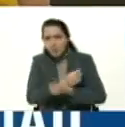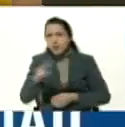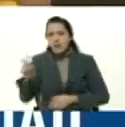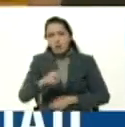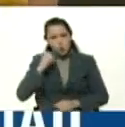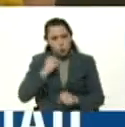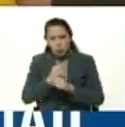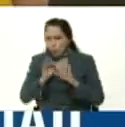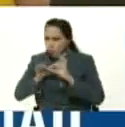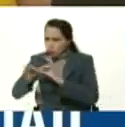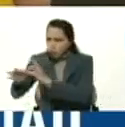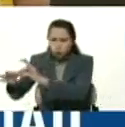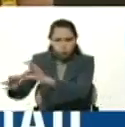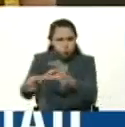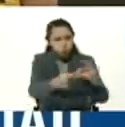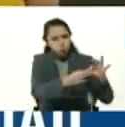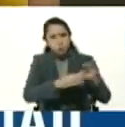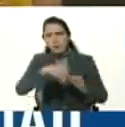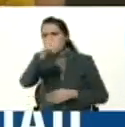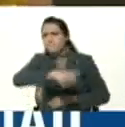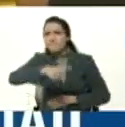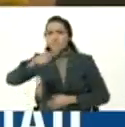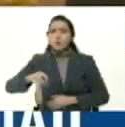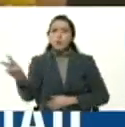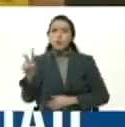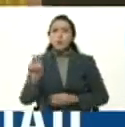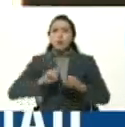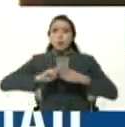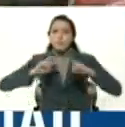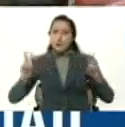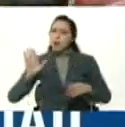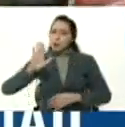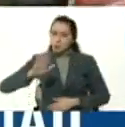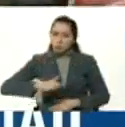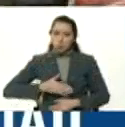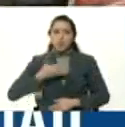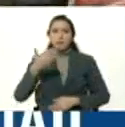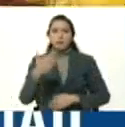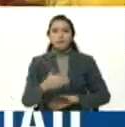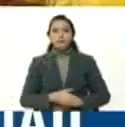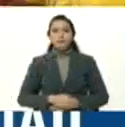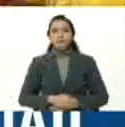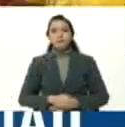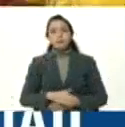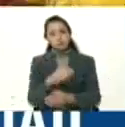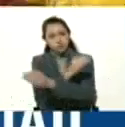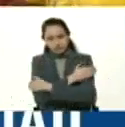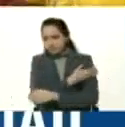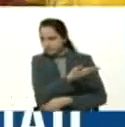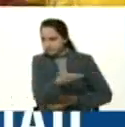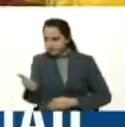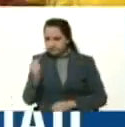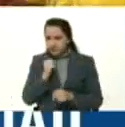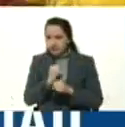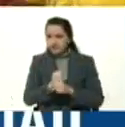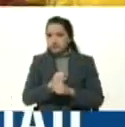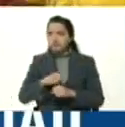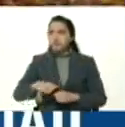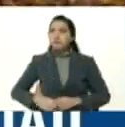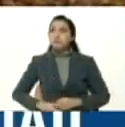Con la unión de todos los venezolanos y venezolanas. En paz, sí se puede. Felicito, muchachos. Chócala